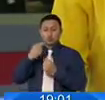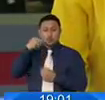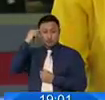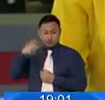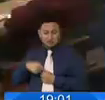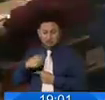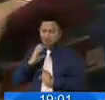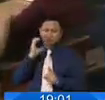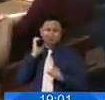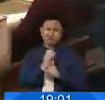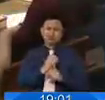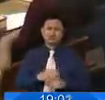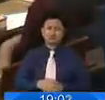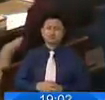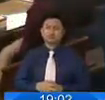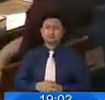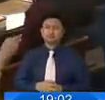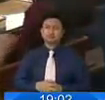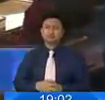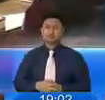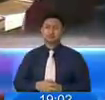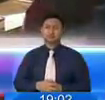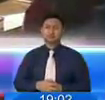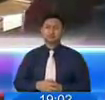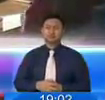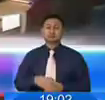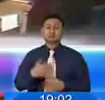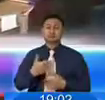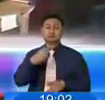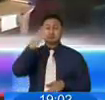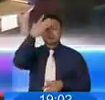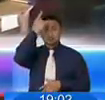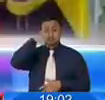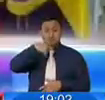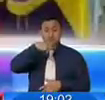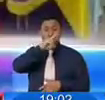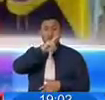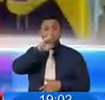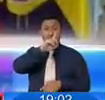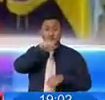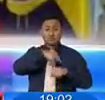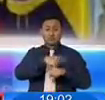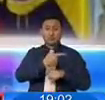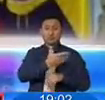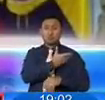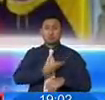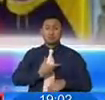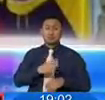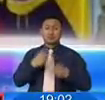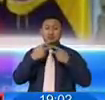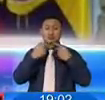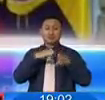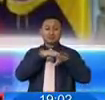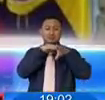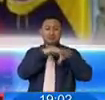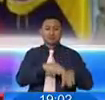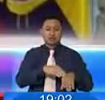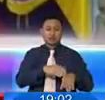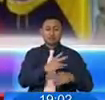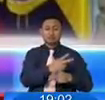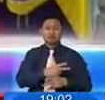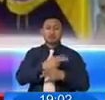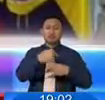críticas. La resolución fue aprobada 24 horas después de que el presidente emitiera un respaldo público a las actuaciones del Consejo